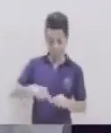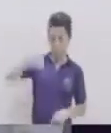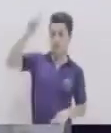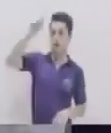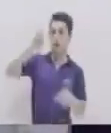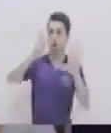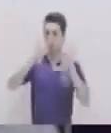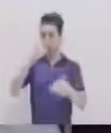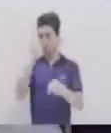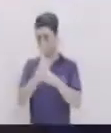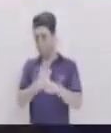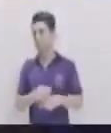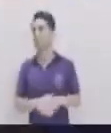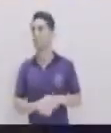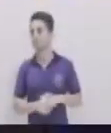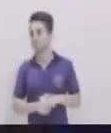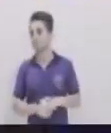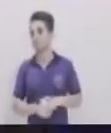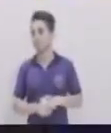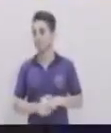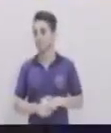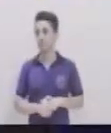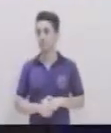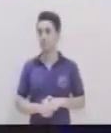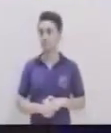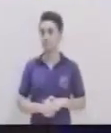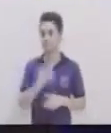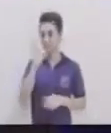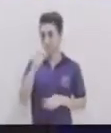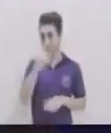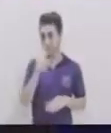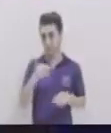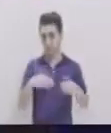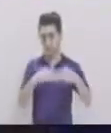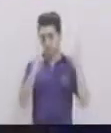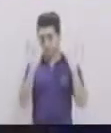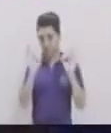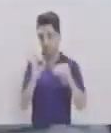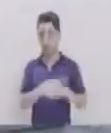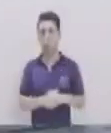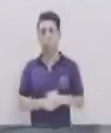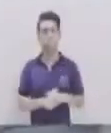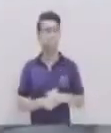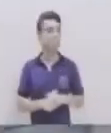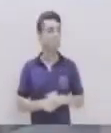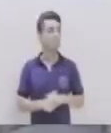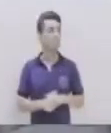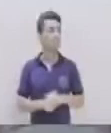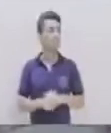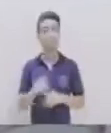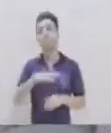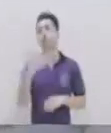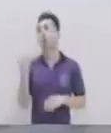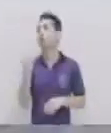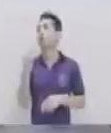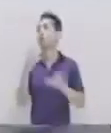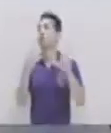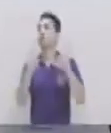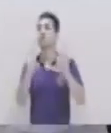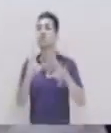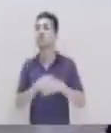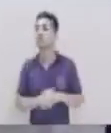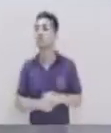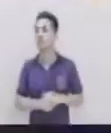digo el número 8, muy bien, correcto. Entonces quiere decir que estás haciéndolo muy bien. Ahora la siguiente sería el